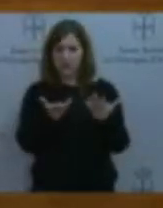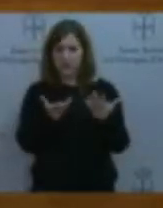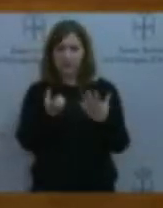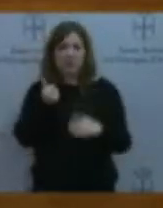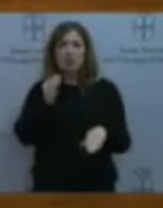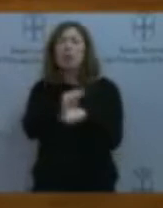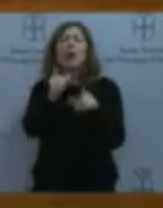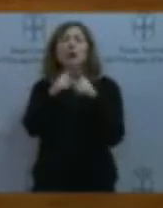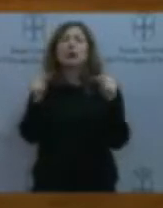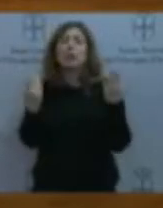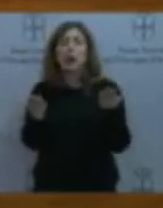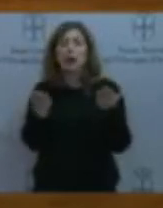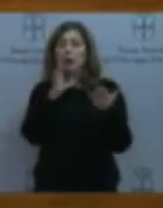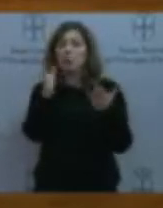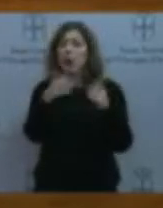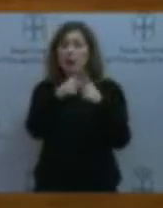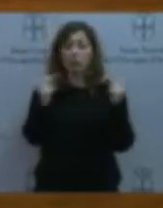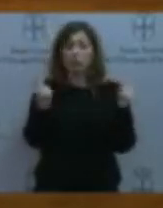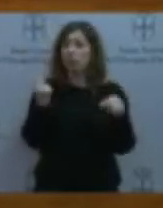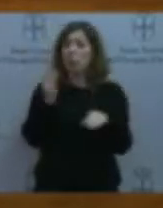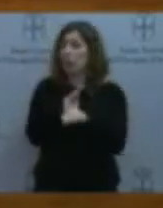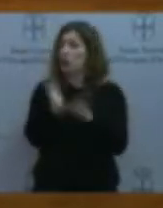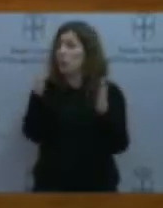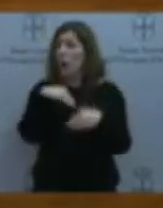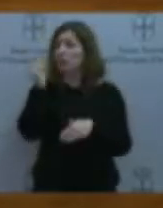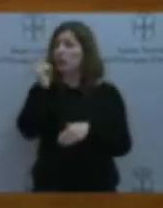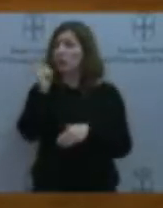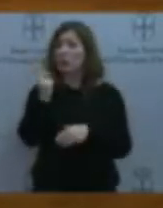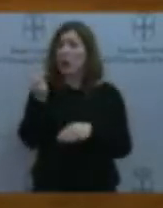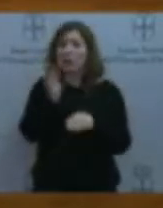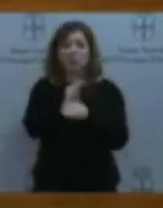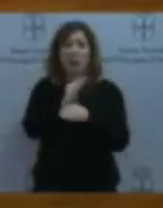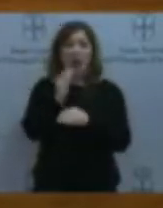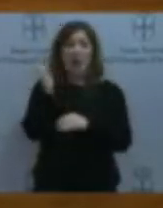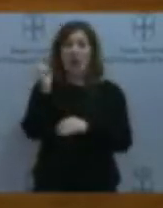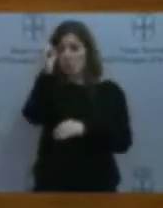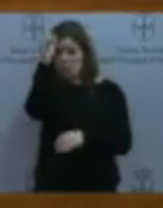tiene Asturias? Asturias no tiene las subvenciones más que las ayudas a la minería, que son francamente